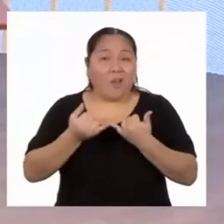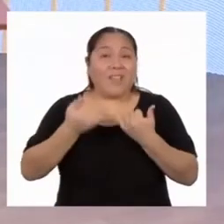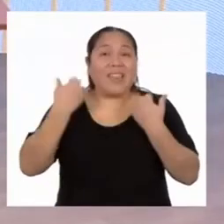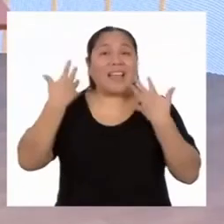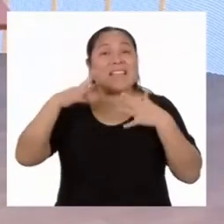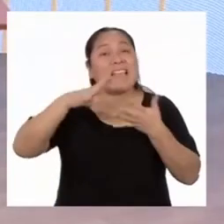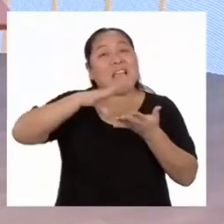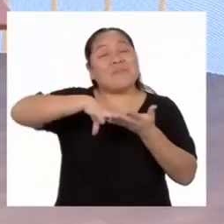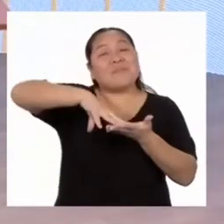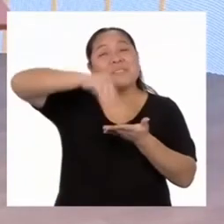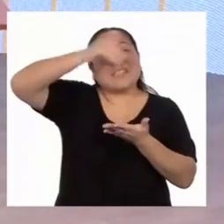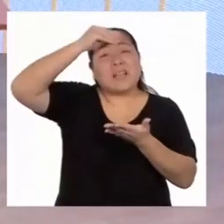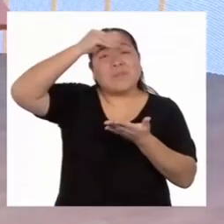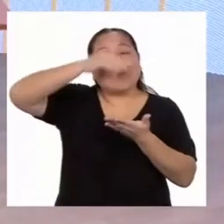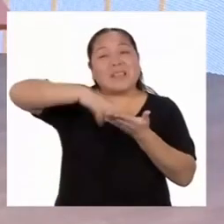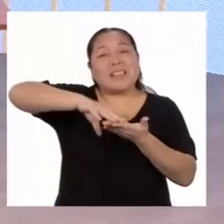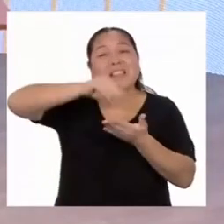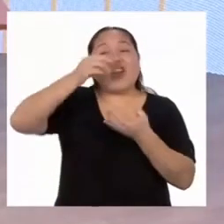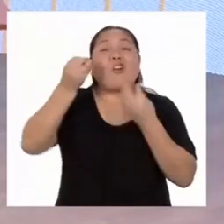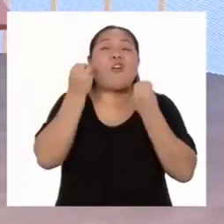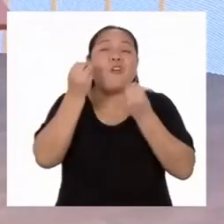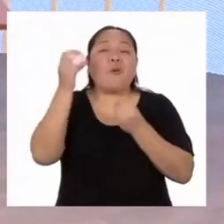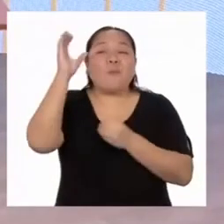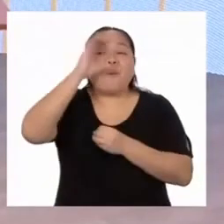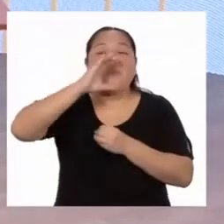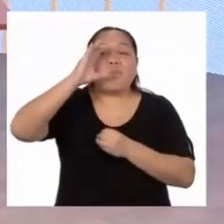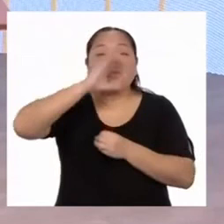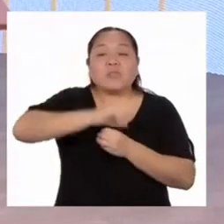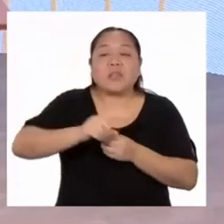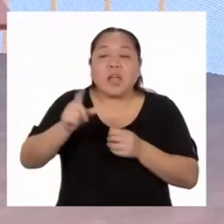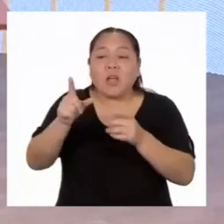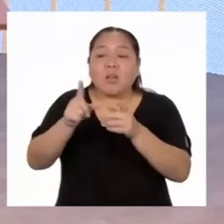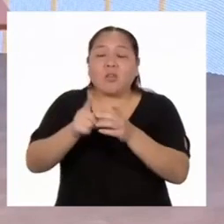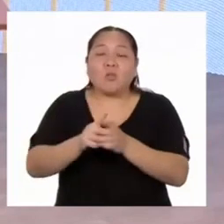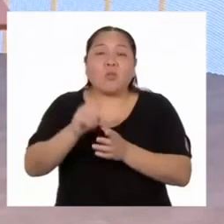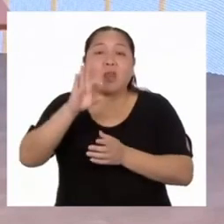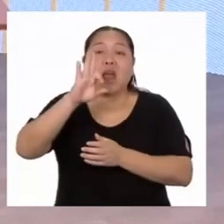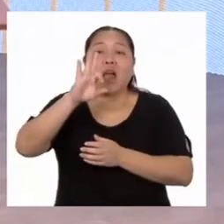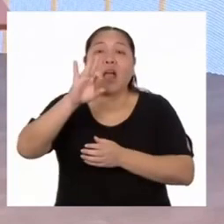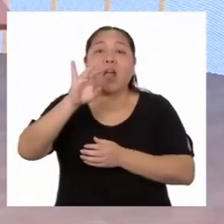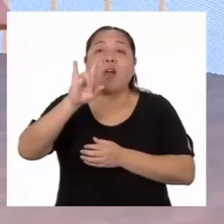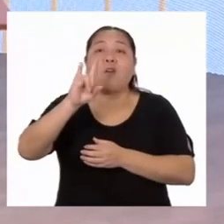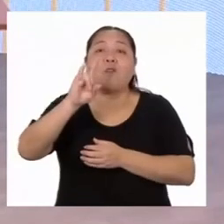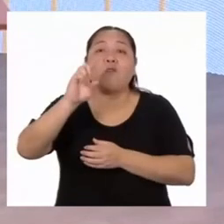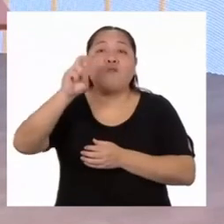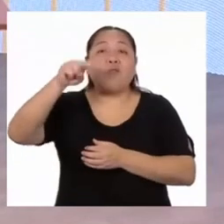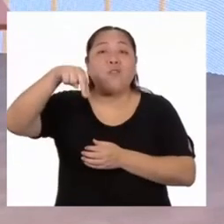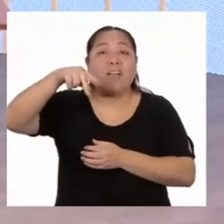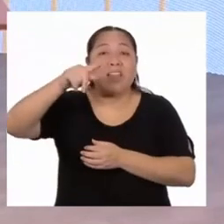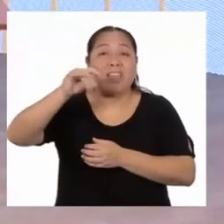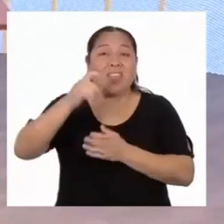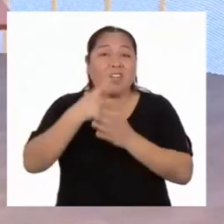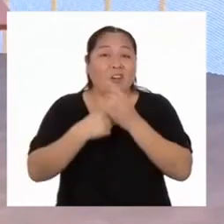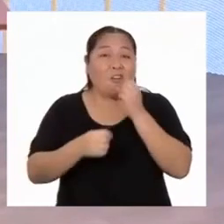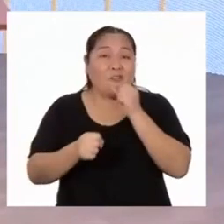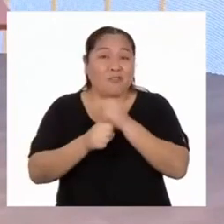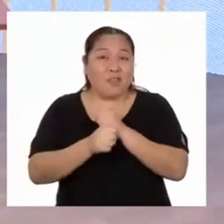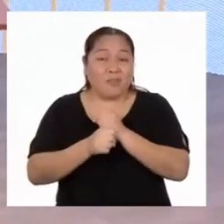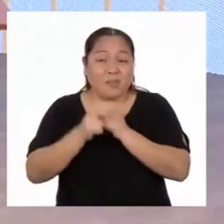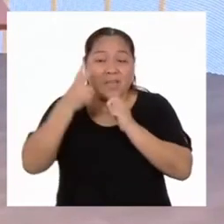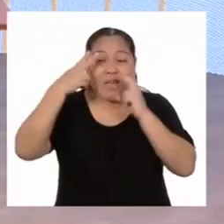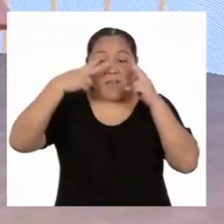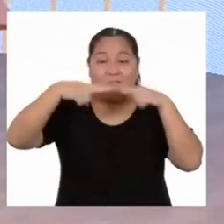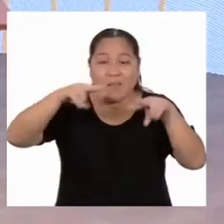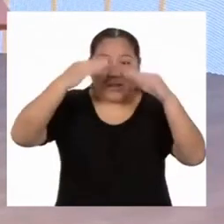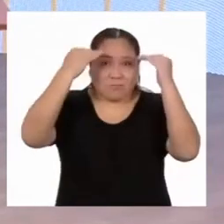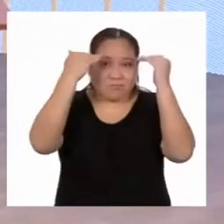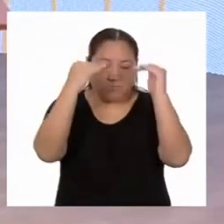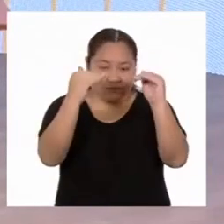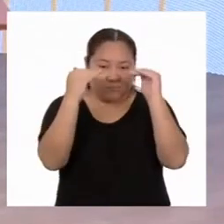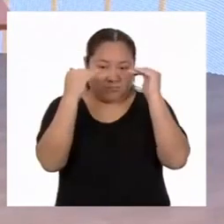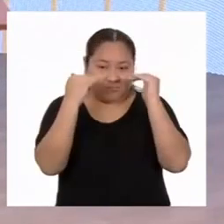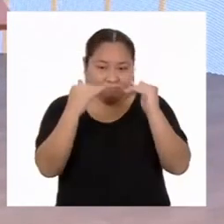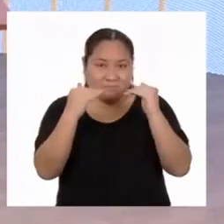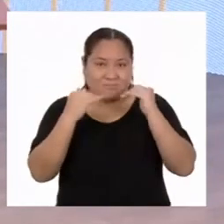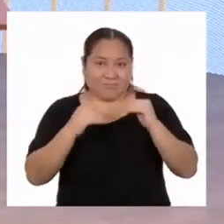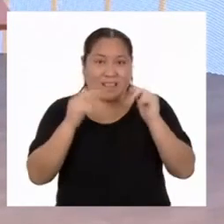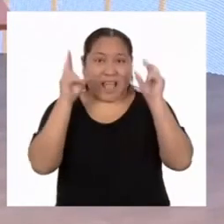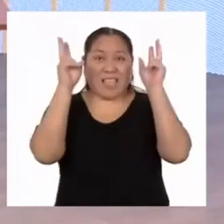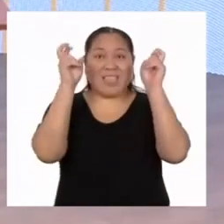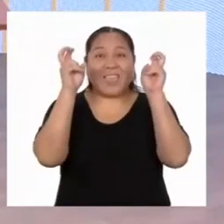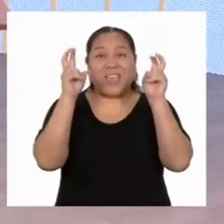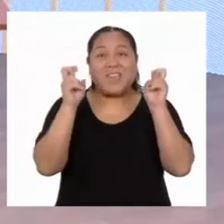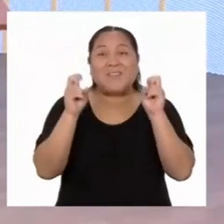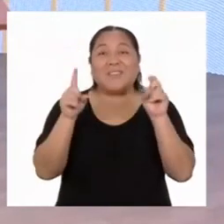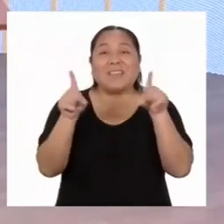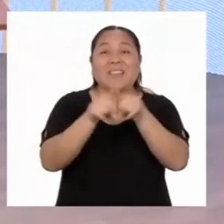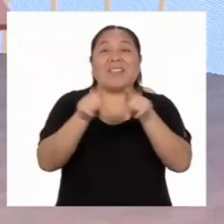hemos aprendido cómo buscar una fuente confiable y a identificar párrafo por párrafo el tema y